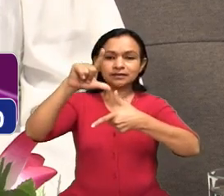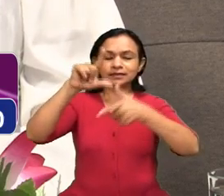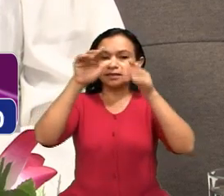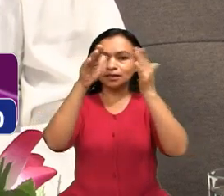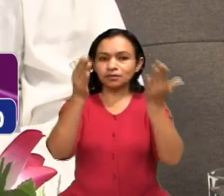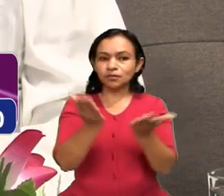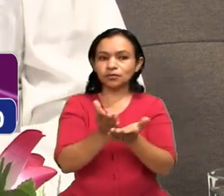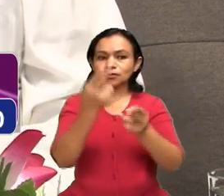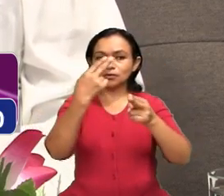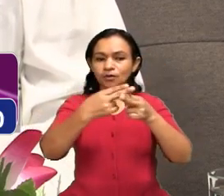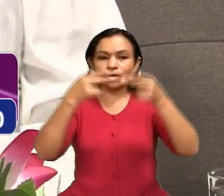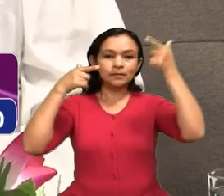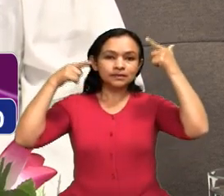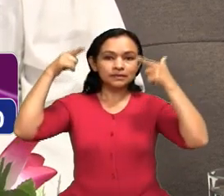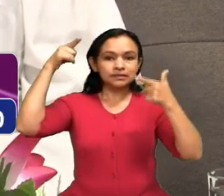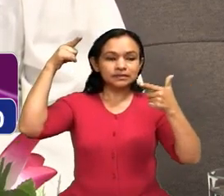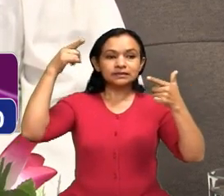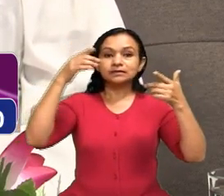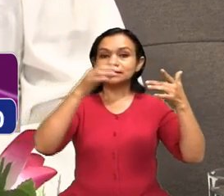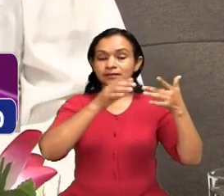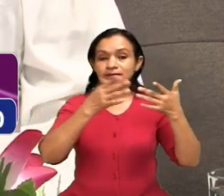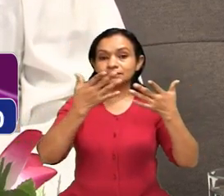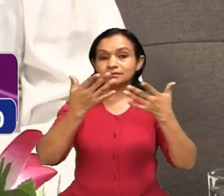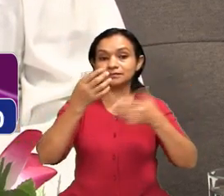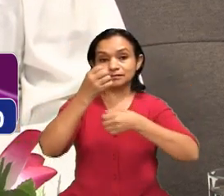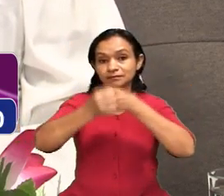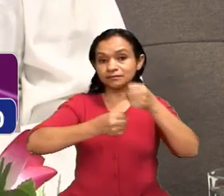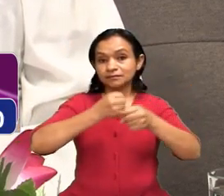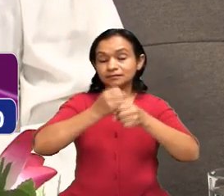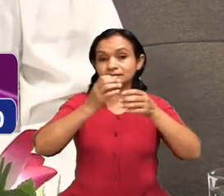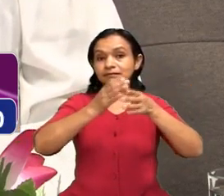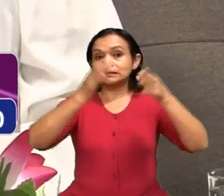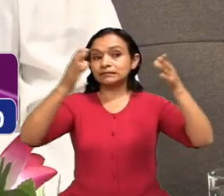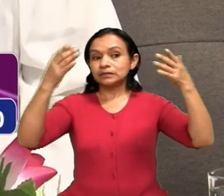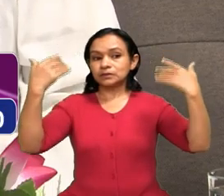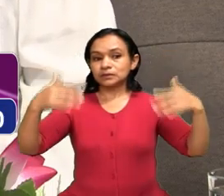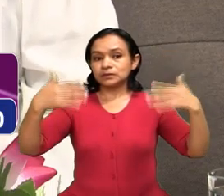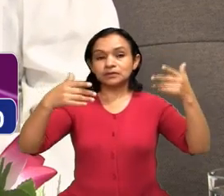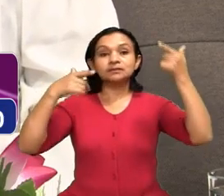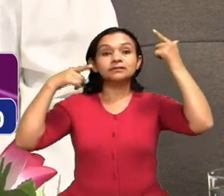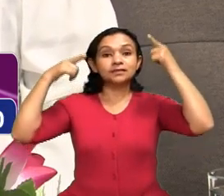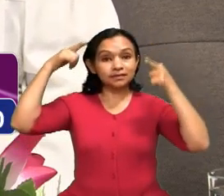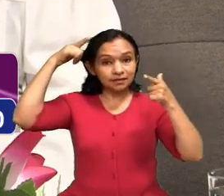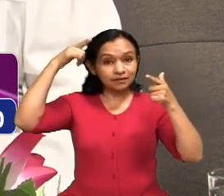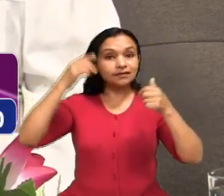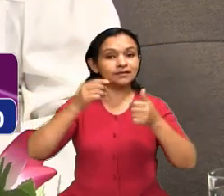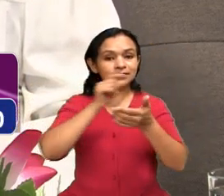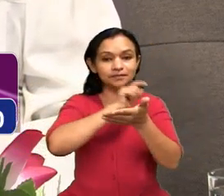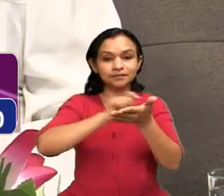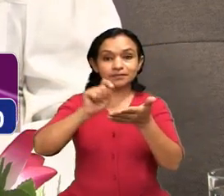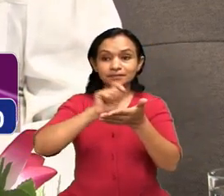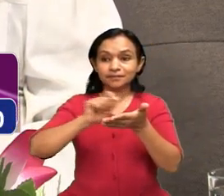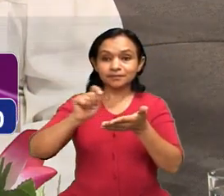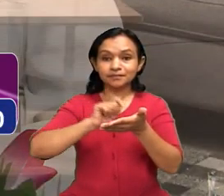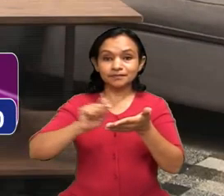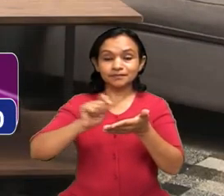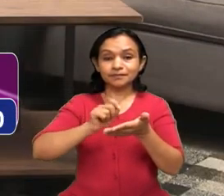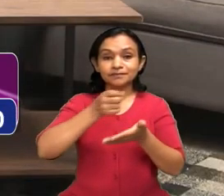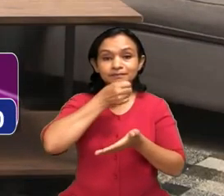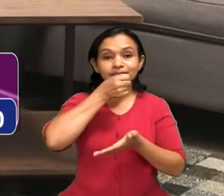entero. El tiempo agranda la imagen de los héroes. Esto fue escrito precisamente por un